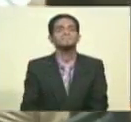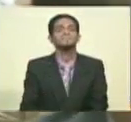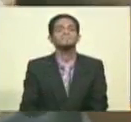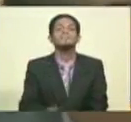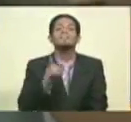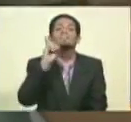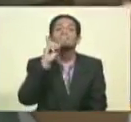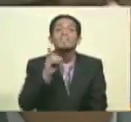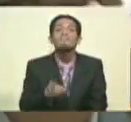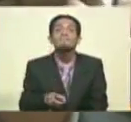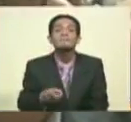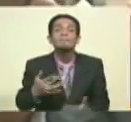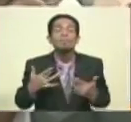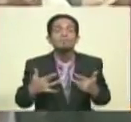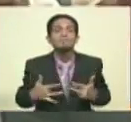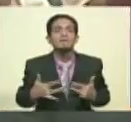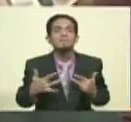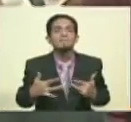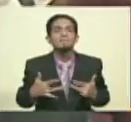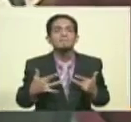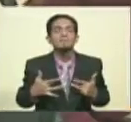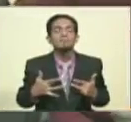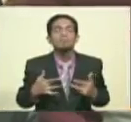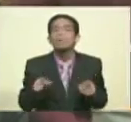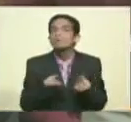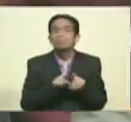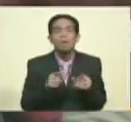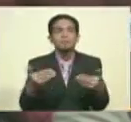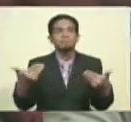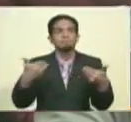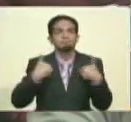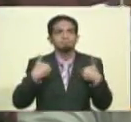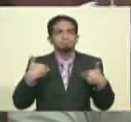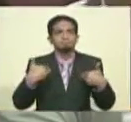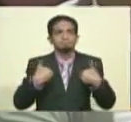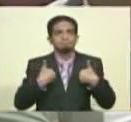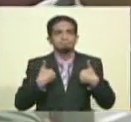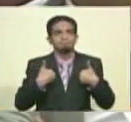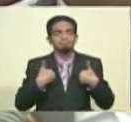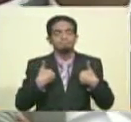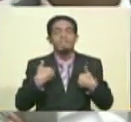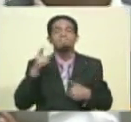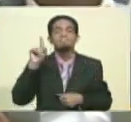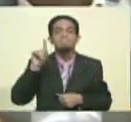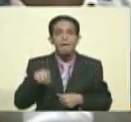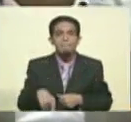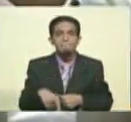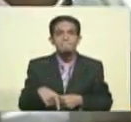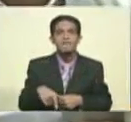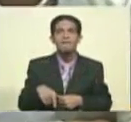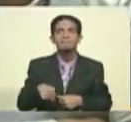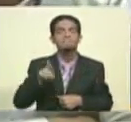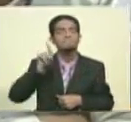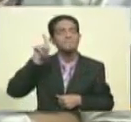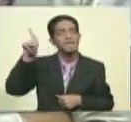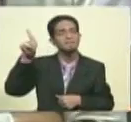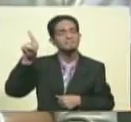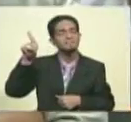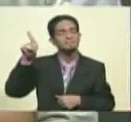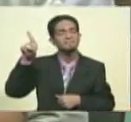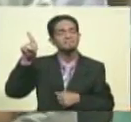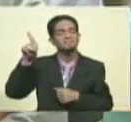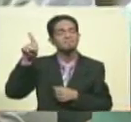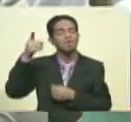debemos sentirnos víctimas también de ese guión violento